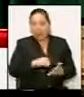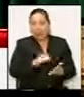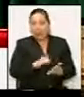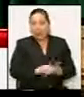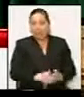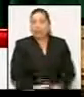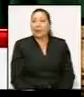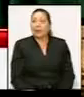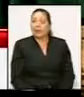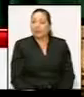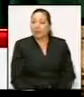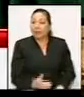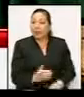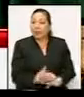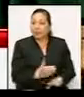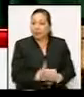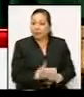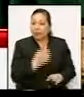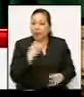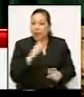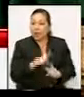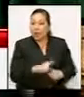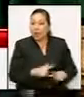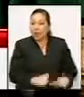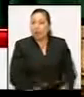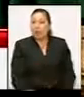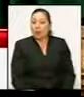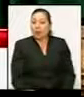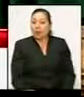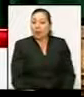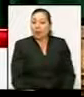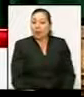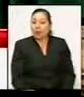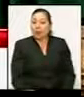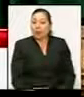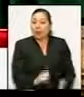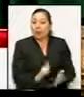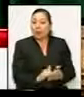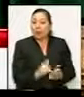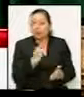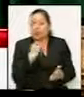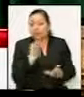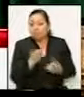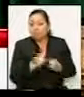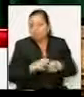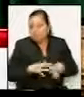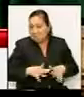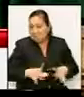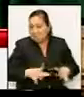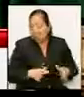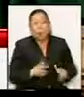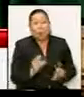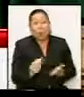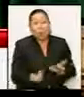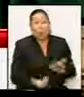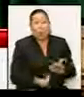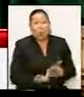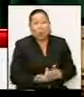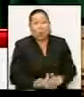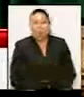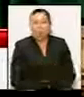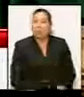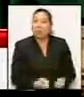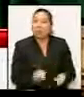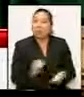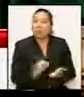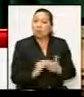el desarrollo de talentos locales, ¿no? Considerando un sistema de extensión novedoso, mucho